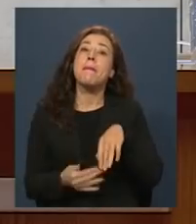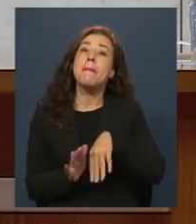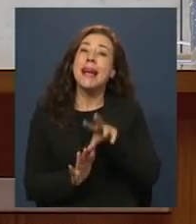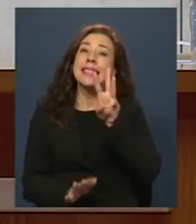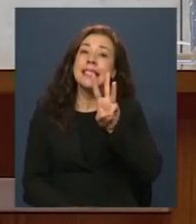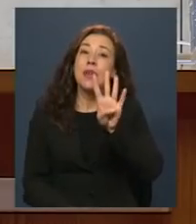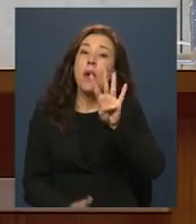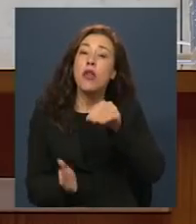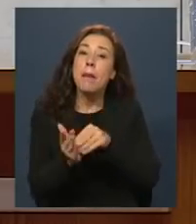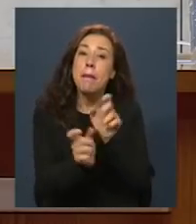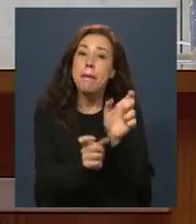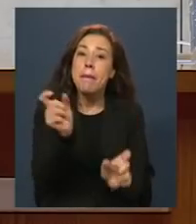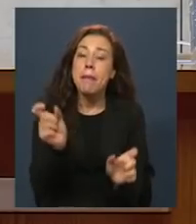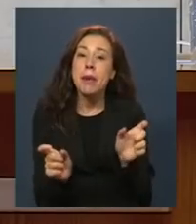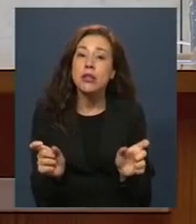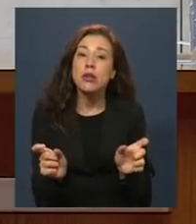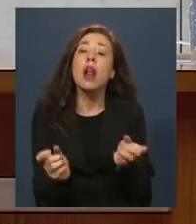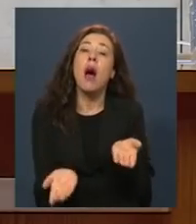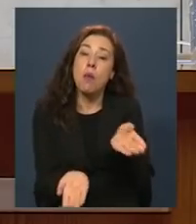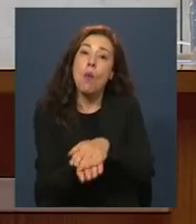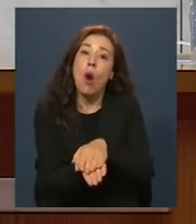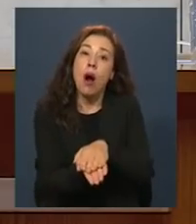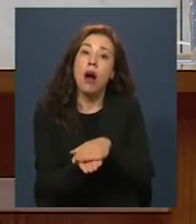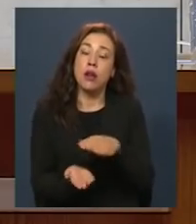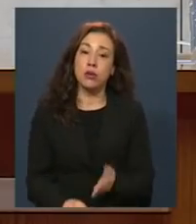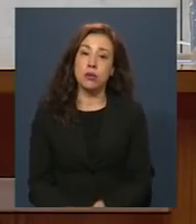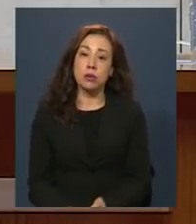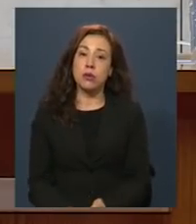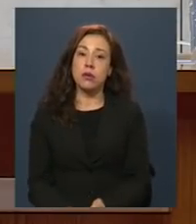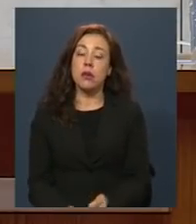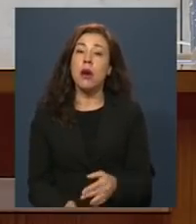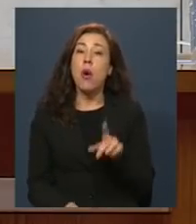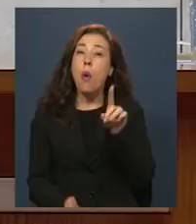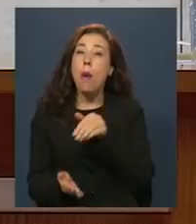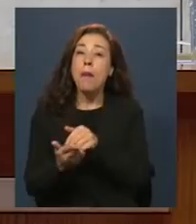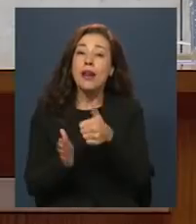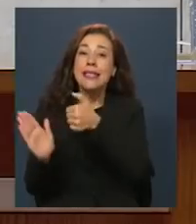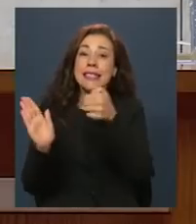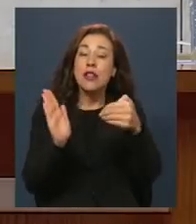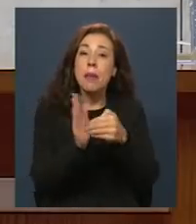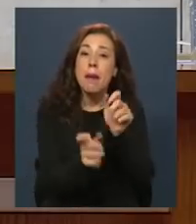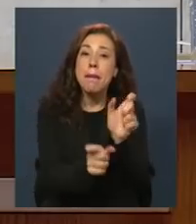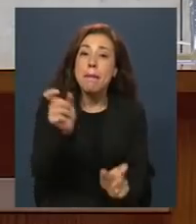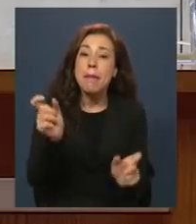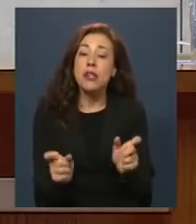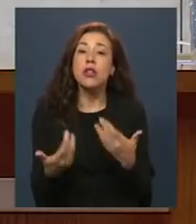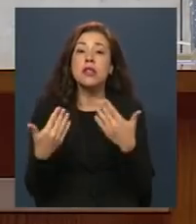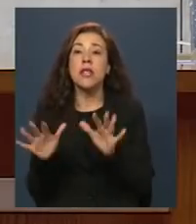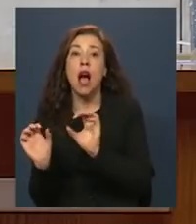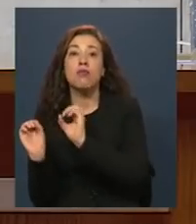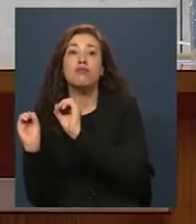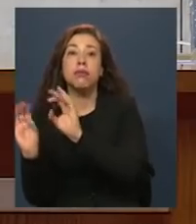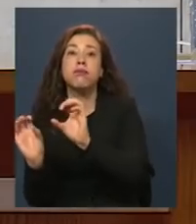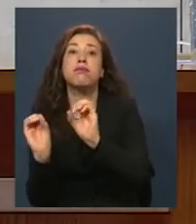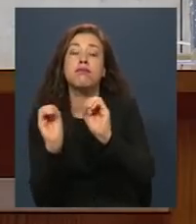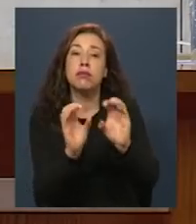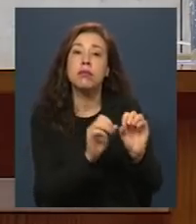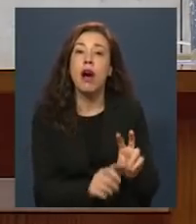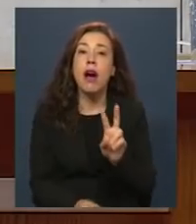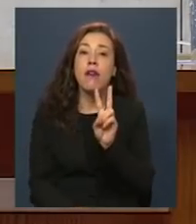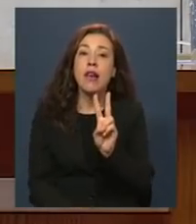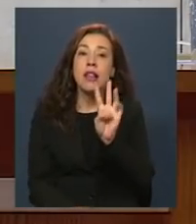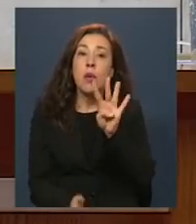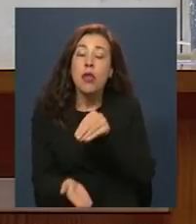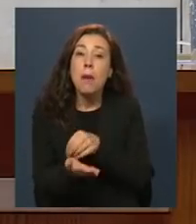34.000 personas han perdido su vida. Sobre 1.600.000 personas se han contagiado.